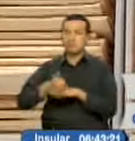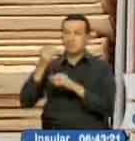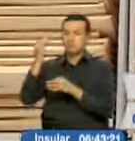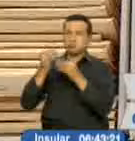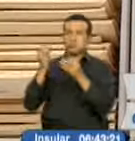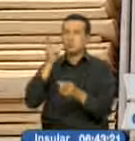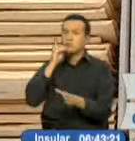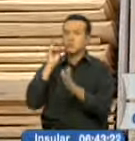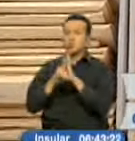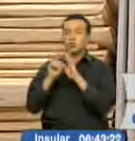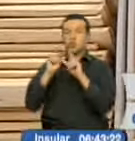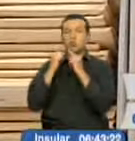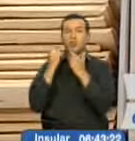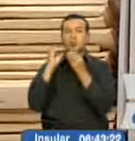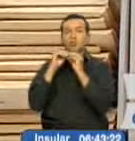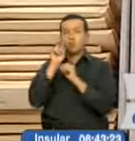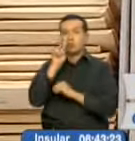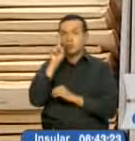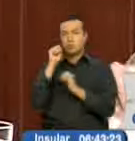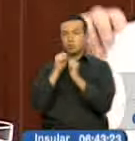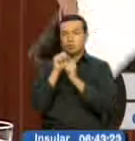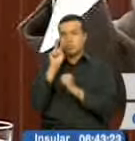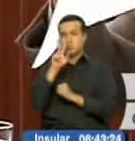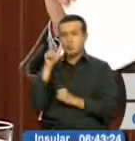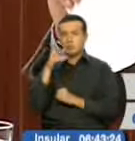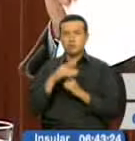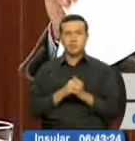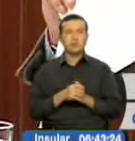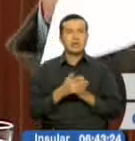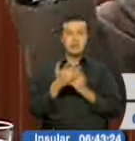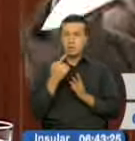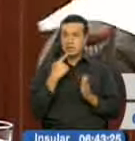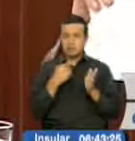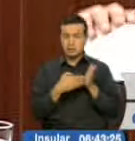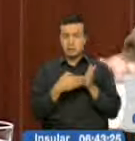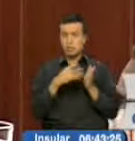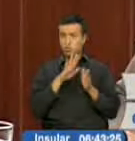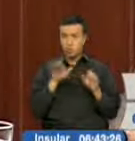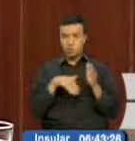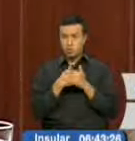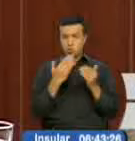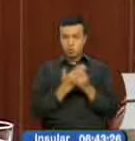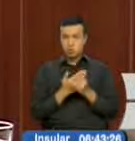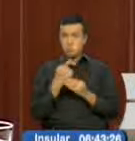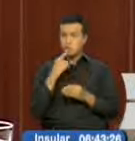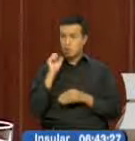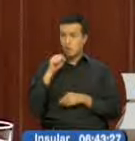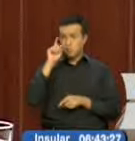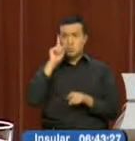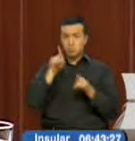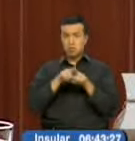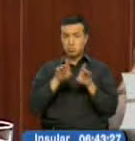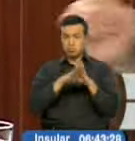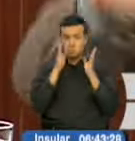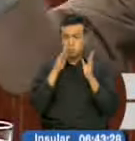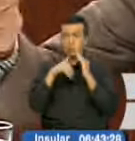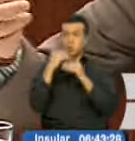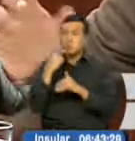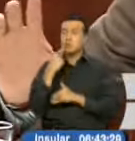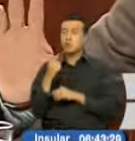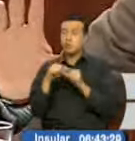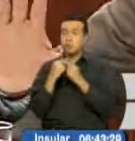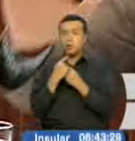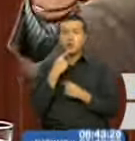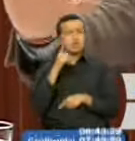Electoral por parte de Creo sobre la resolución del CNE. Le da paso al 100% del reconteo y esa organización política apela a